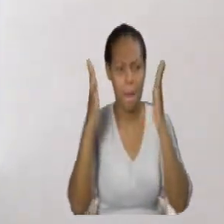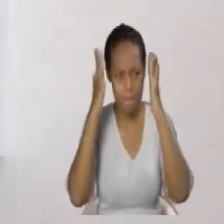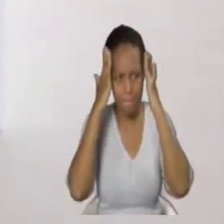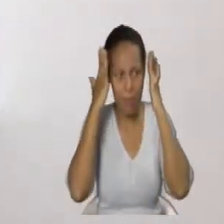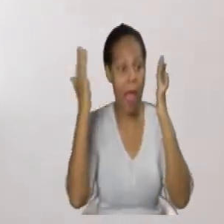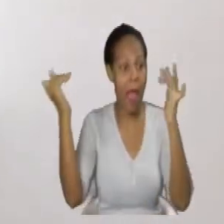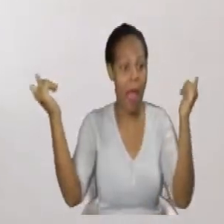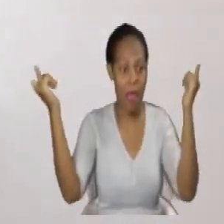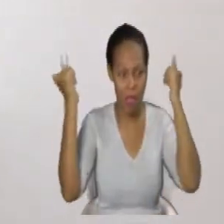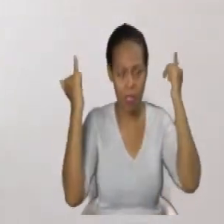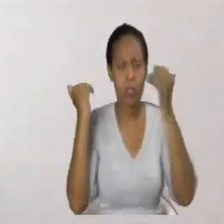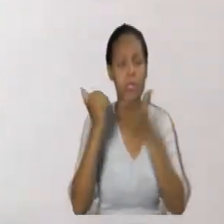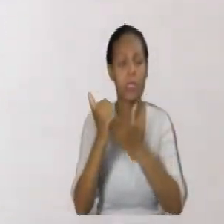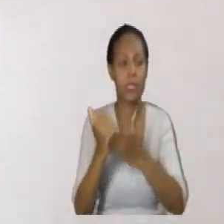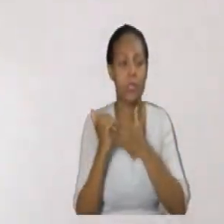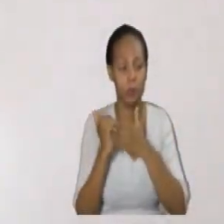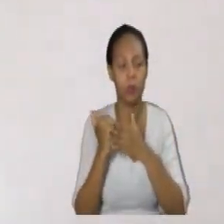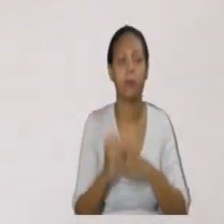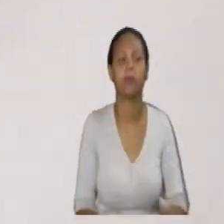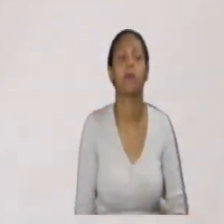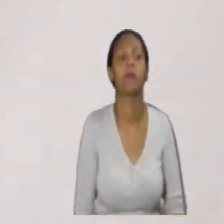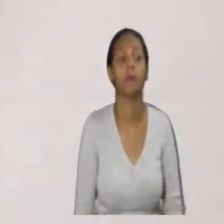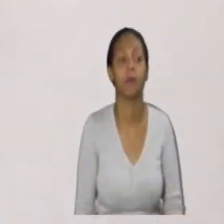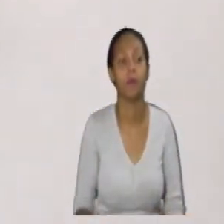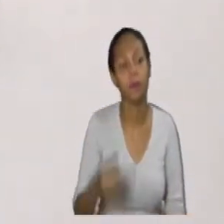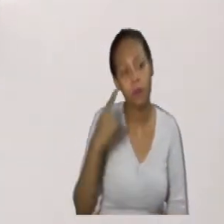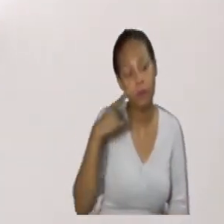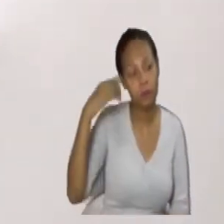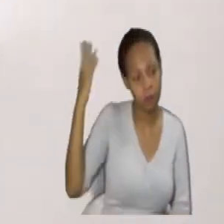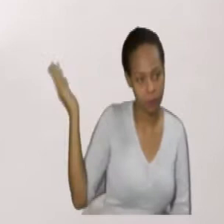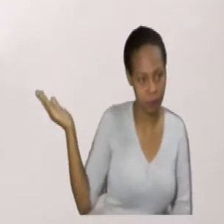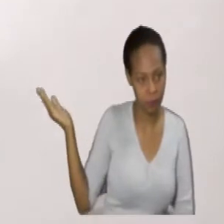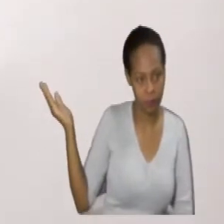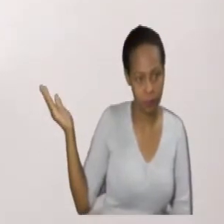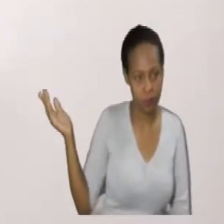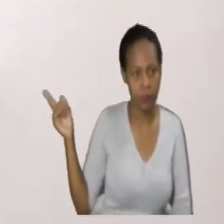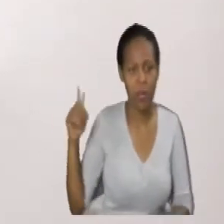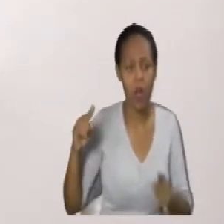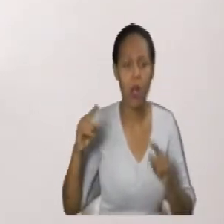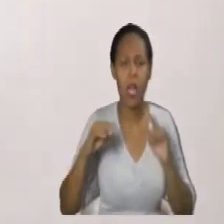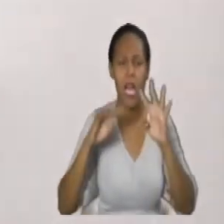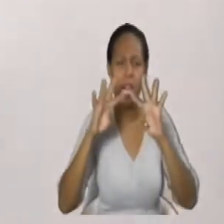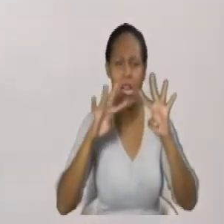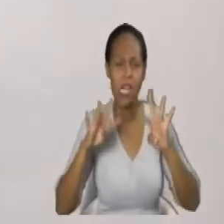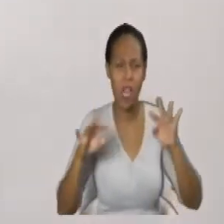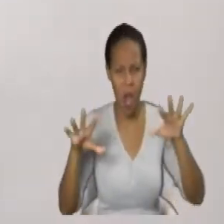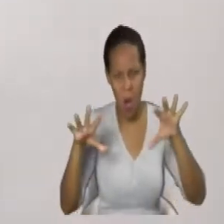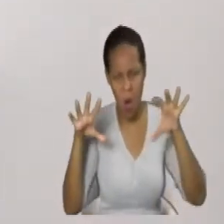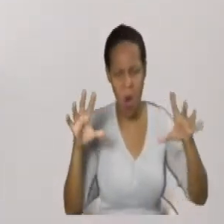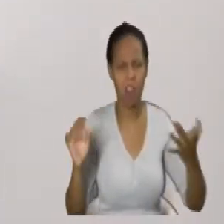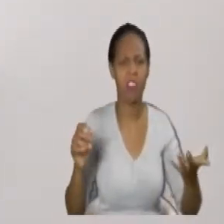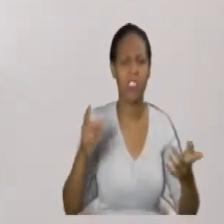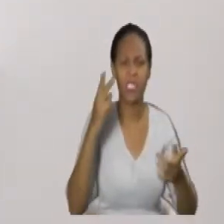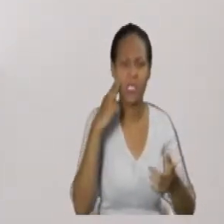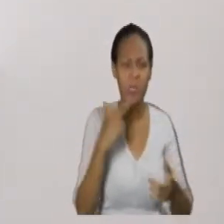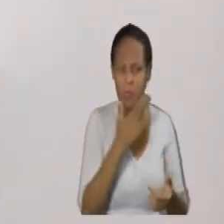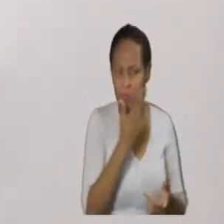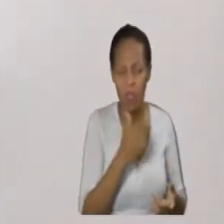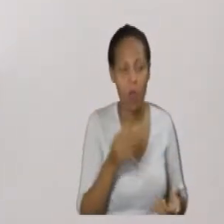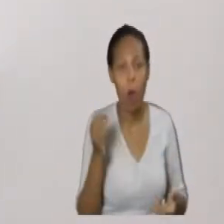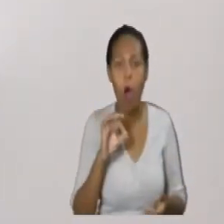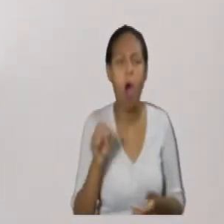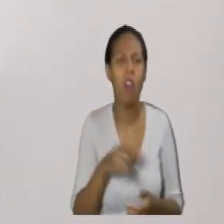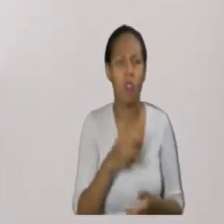retira. El hidroclor ungüento para personas que tengan estrías, y celulitis la